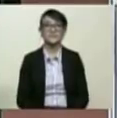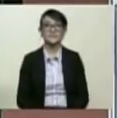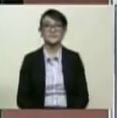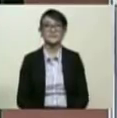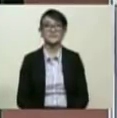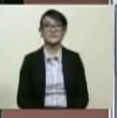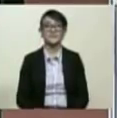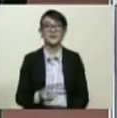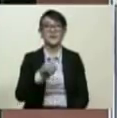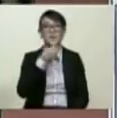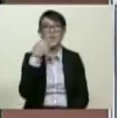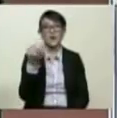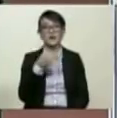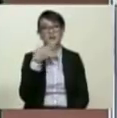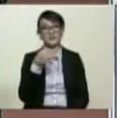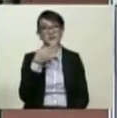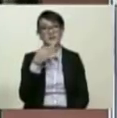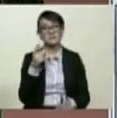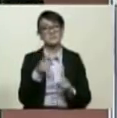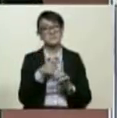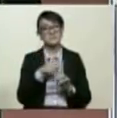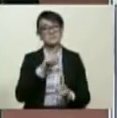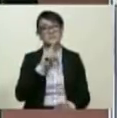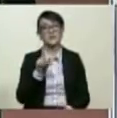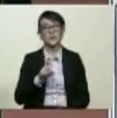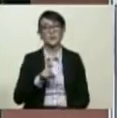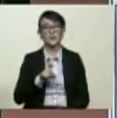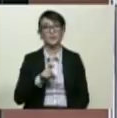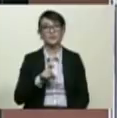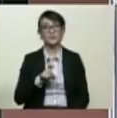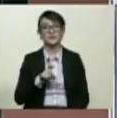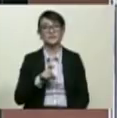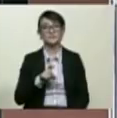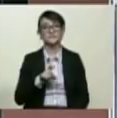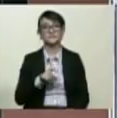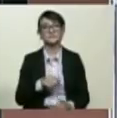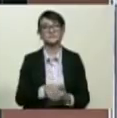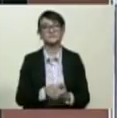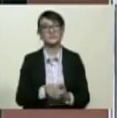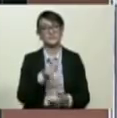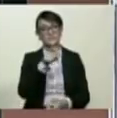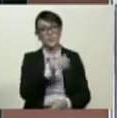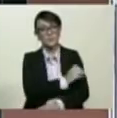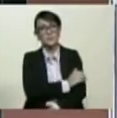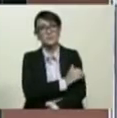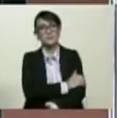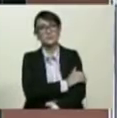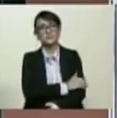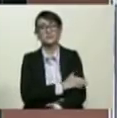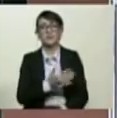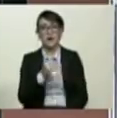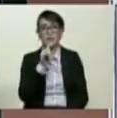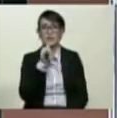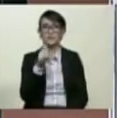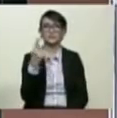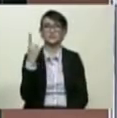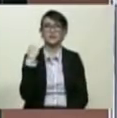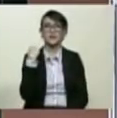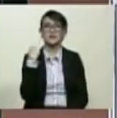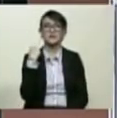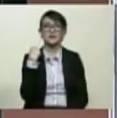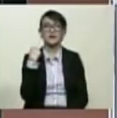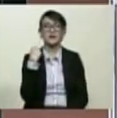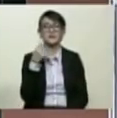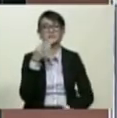Buenas tardes. ¿Cómo está? La primera pregunta. El candidato Henry Falcón introdujo una denuncia ayer, usted explicaba, ante el